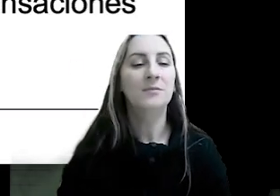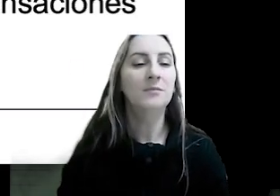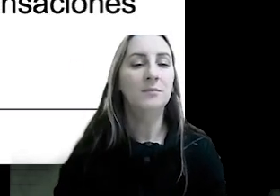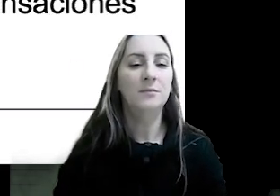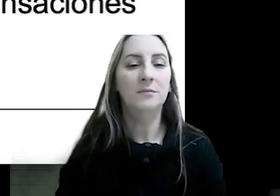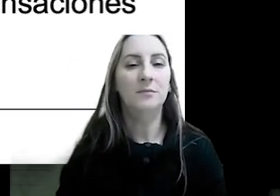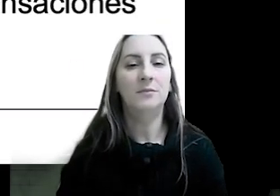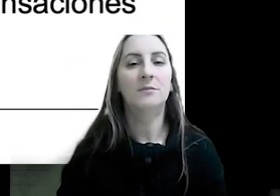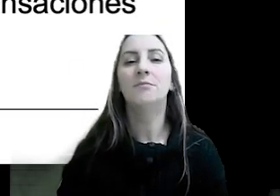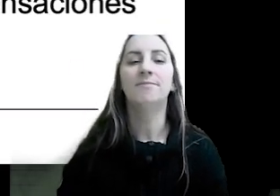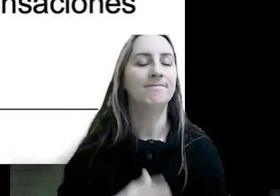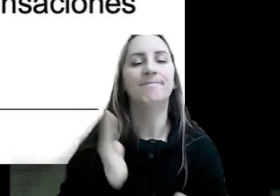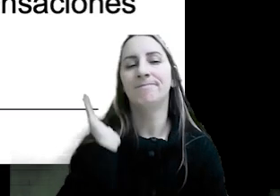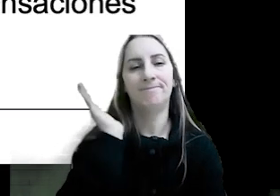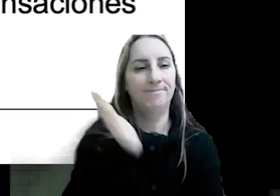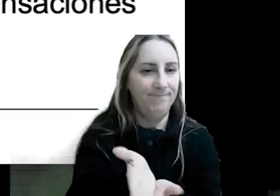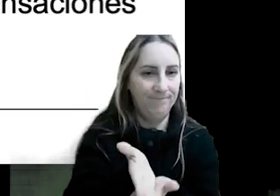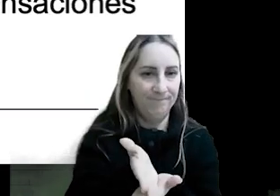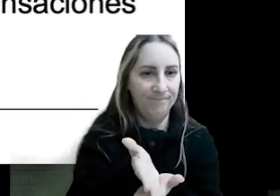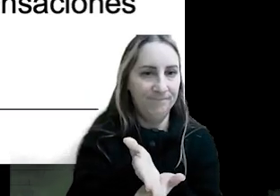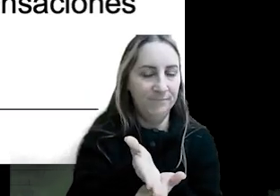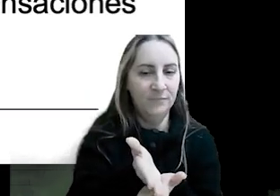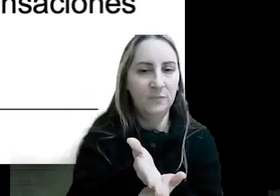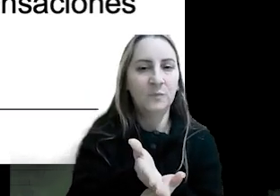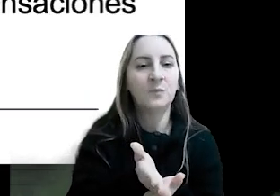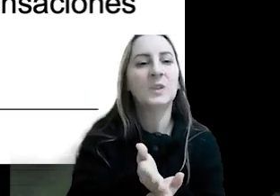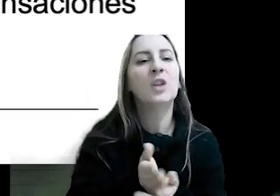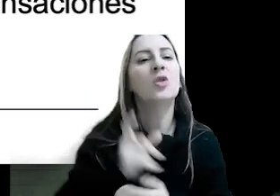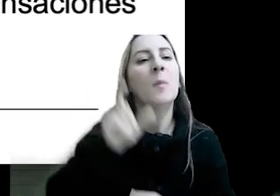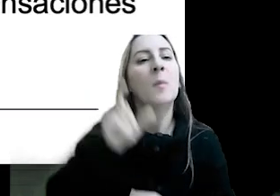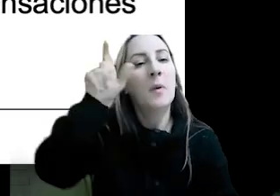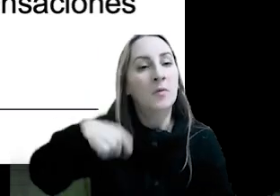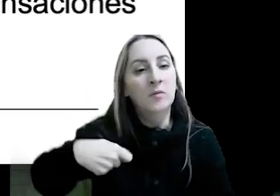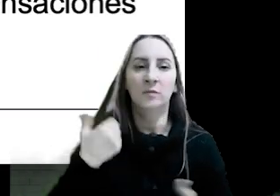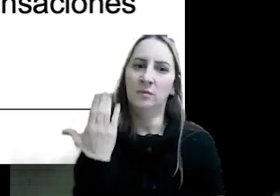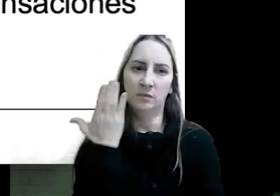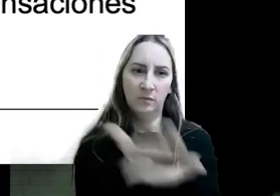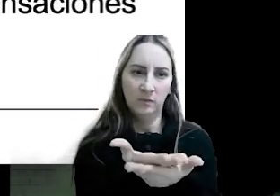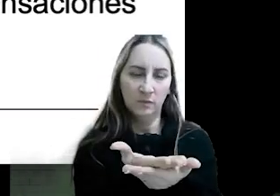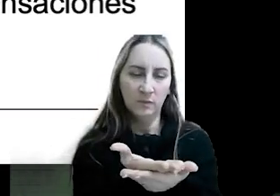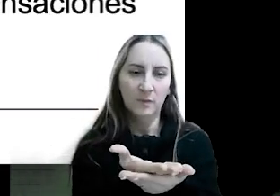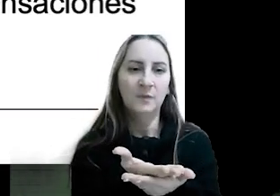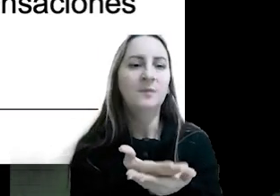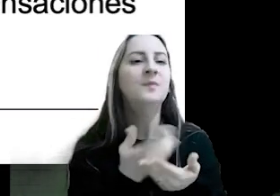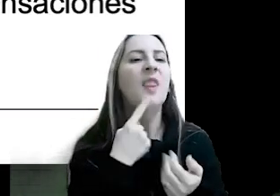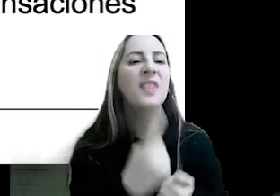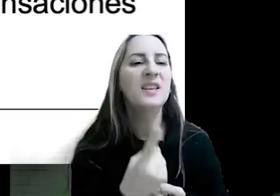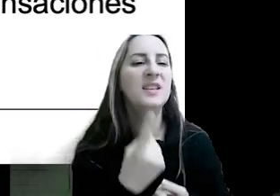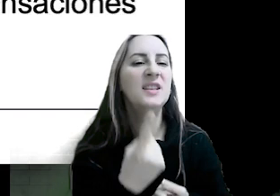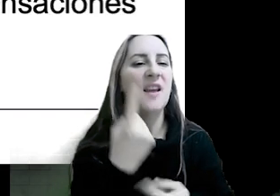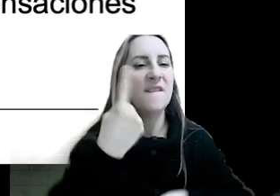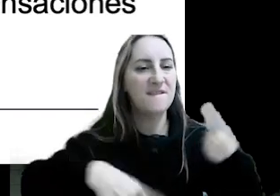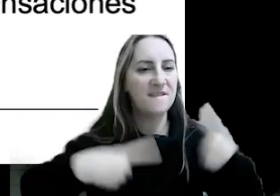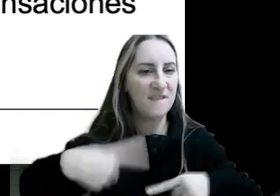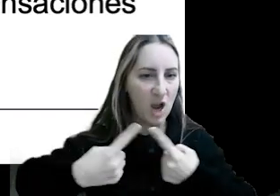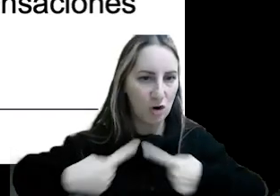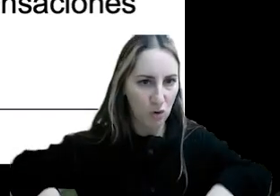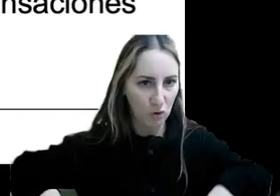lo procesa, ¿no? Y entonces el que apela es el contribuyente. El contribuyente dice varias cosas en su